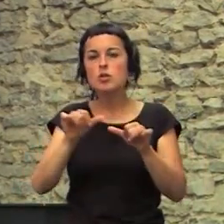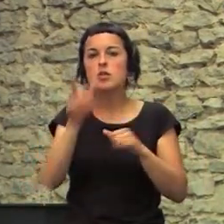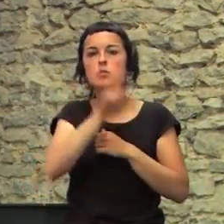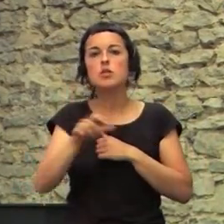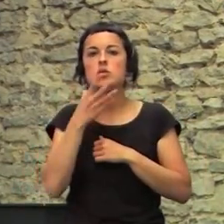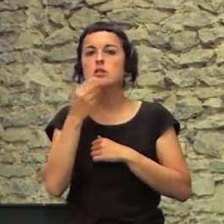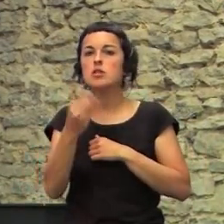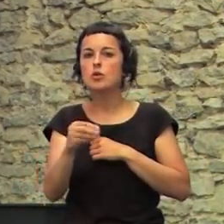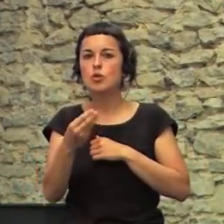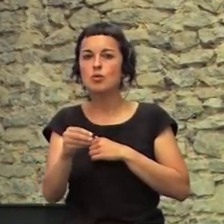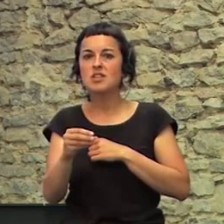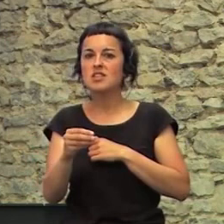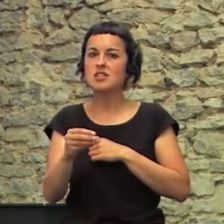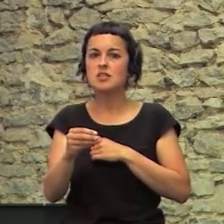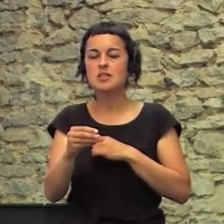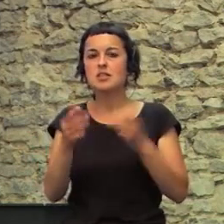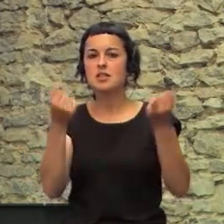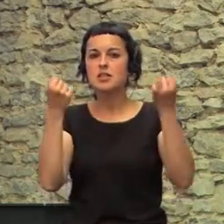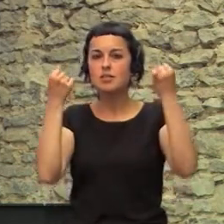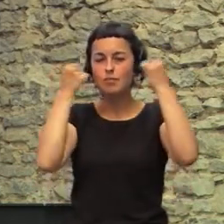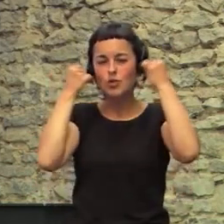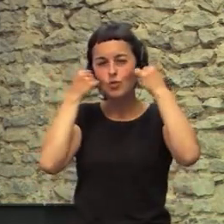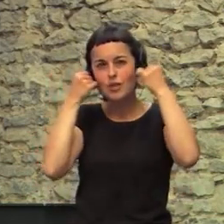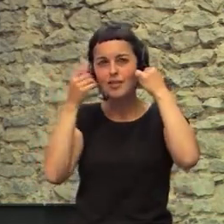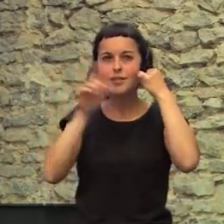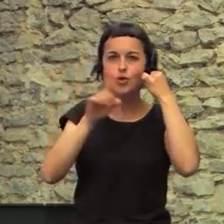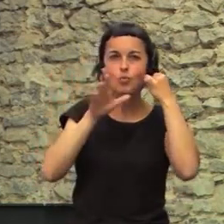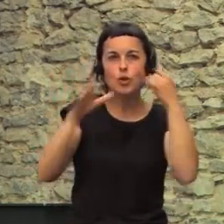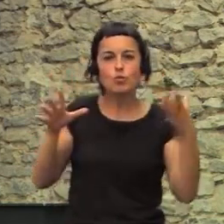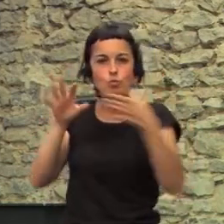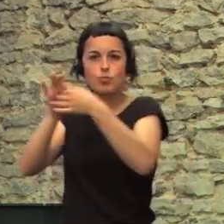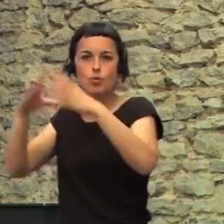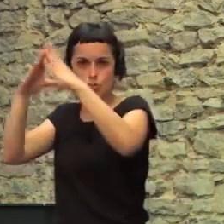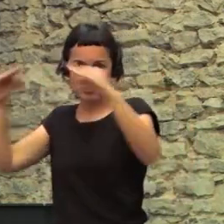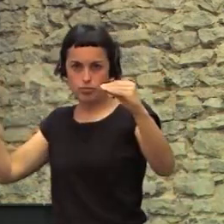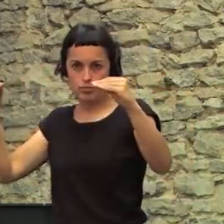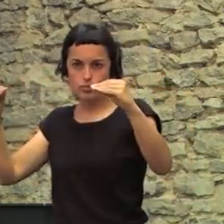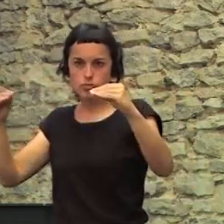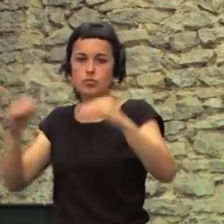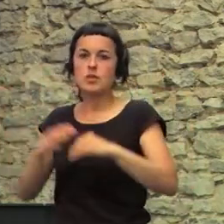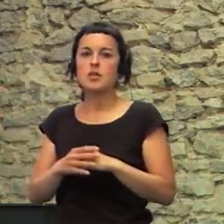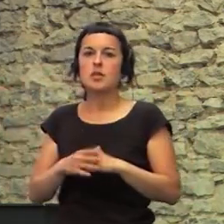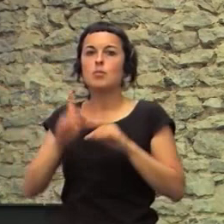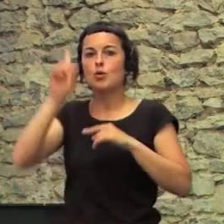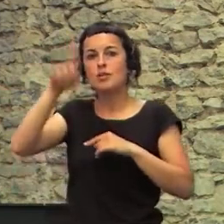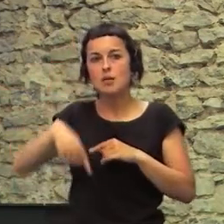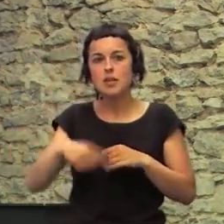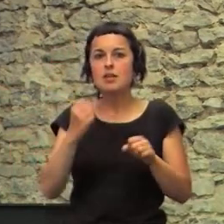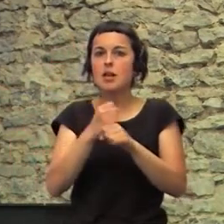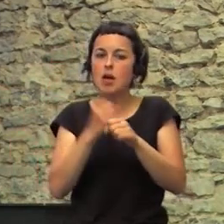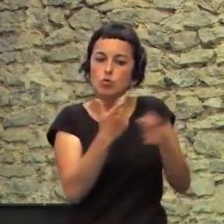no estrictamente estudiantil, aunque sí basada alrededor de la universidad, de la UPV, aunque también trabajamos en otros